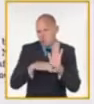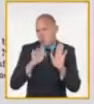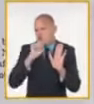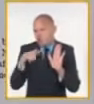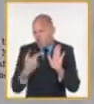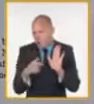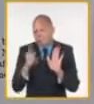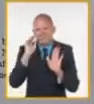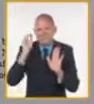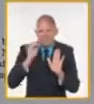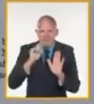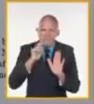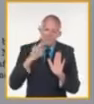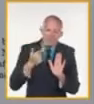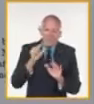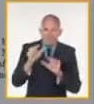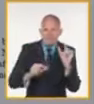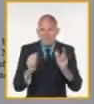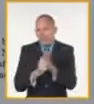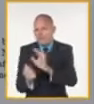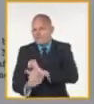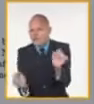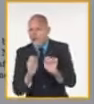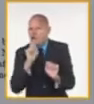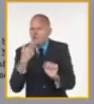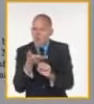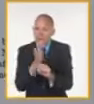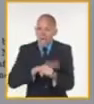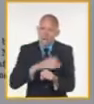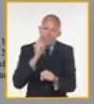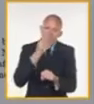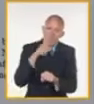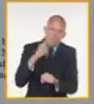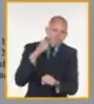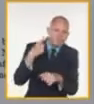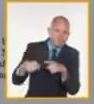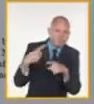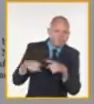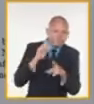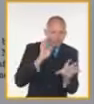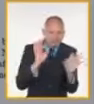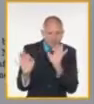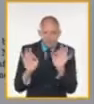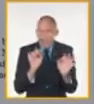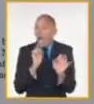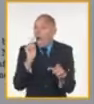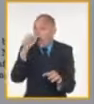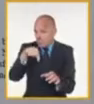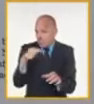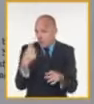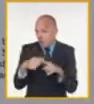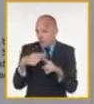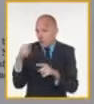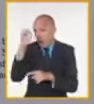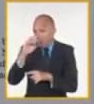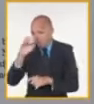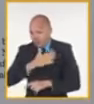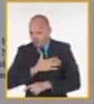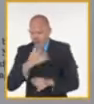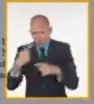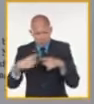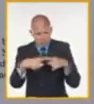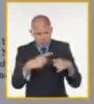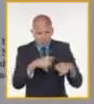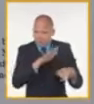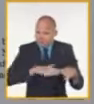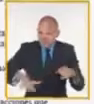terrorismo a la que se vinculan prácticamente toda la los óg la administración central del Estado sobre la base del principio de la